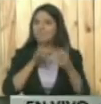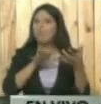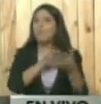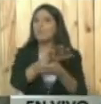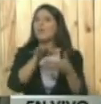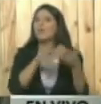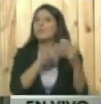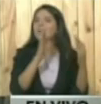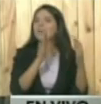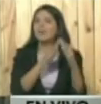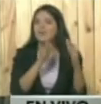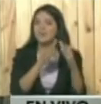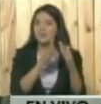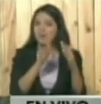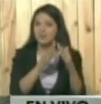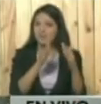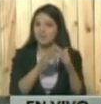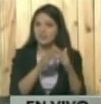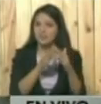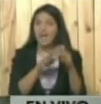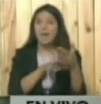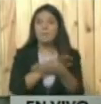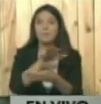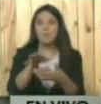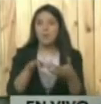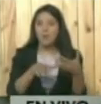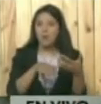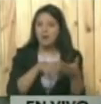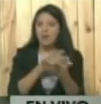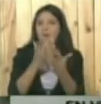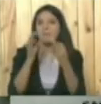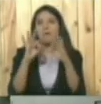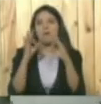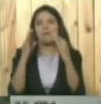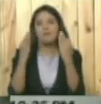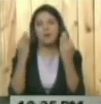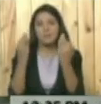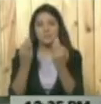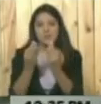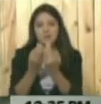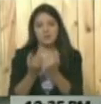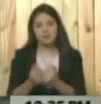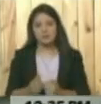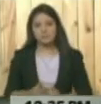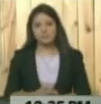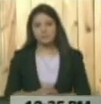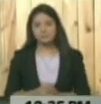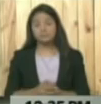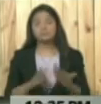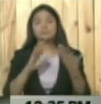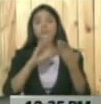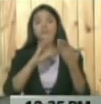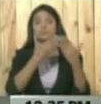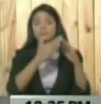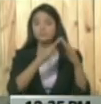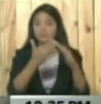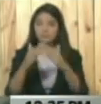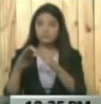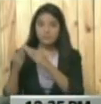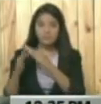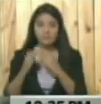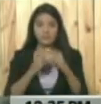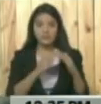vivienda, el problema de la estabilidad de las familias, de las comunidades,